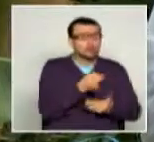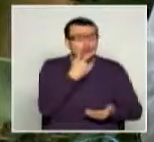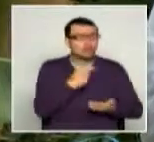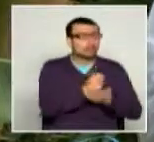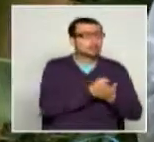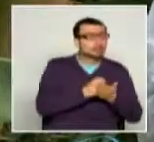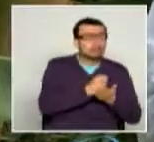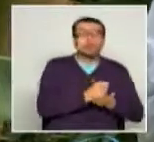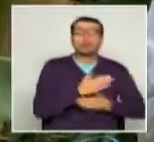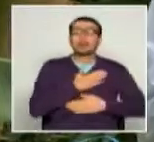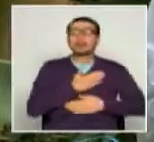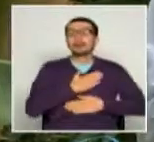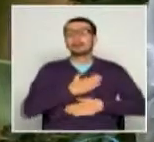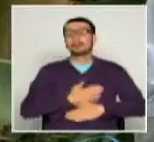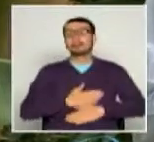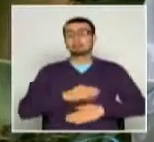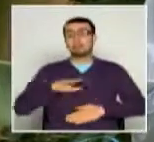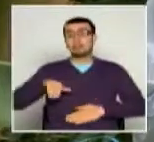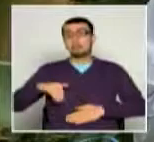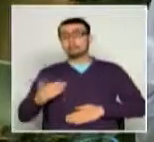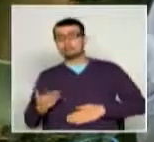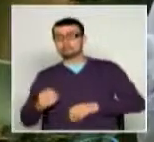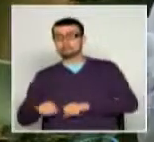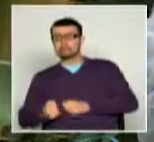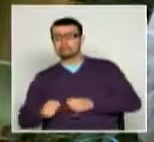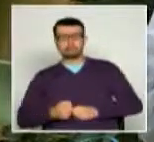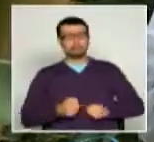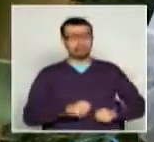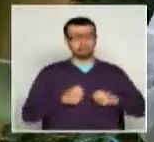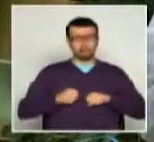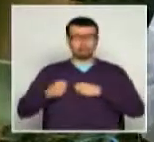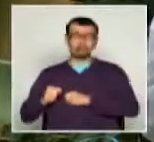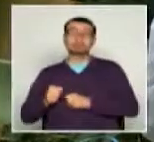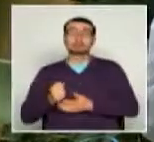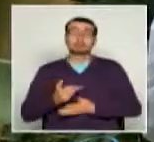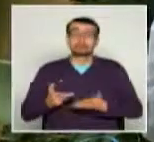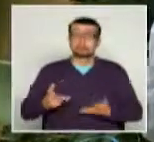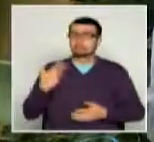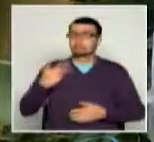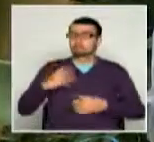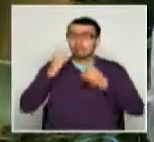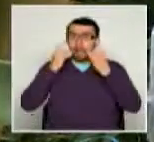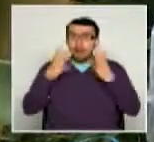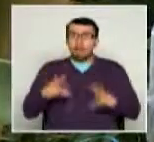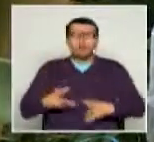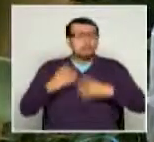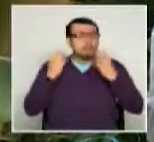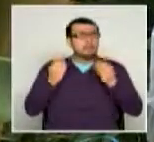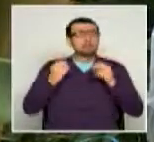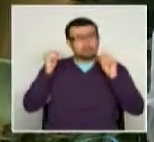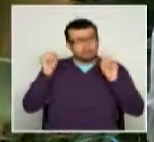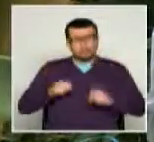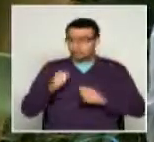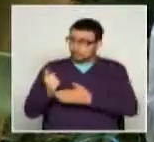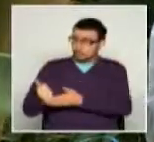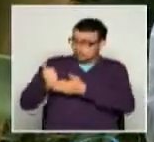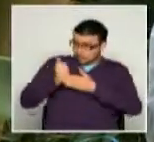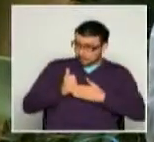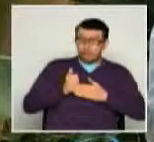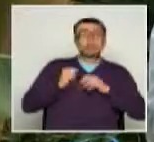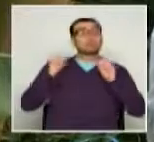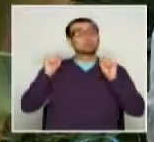terminan haciendo efectos secundarios graves. Y hay muchas posibilidades terapéuticas para uno